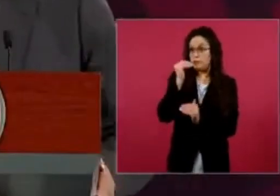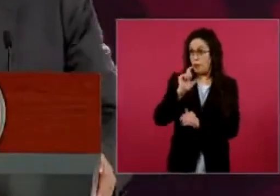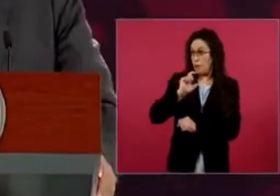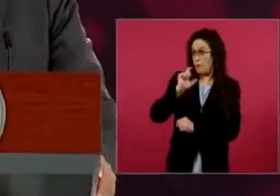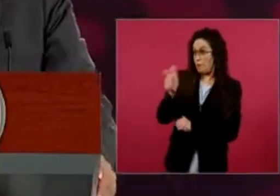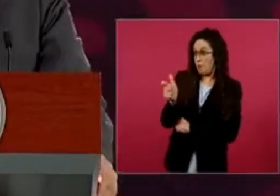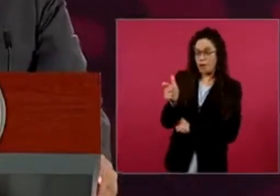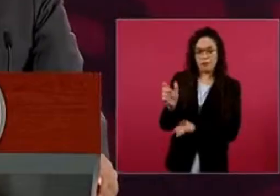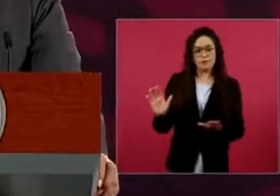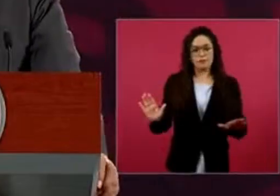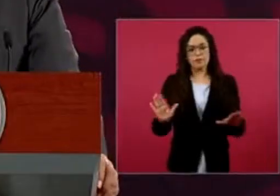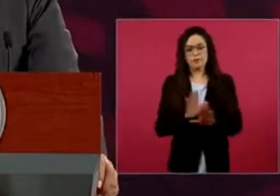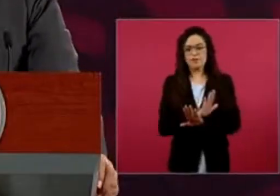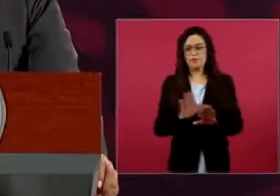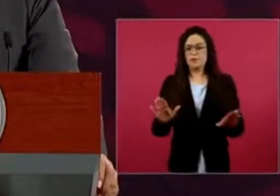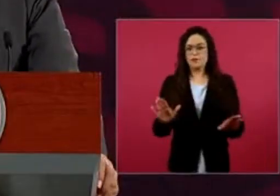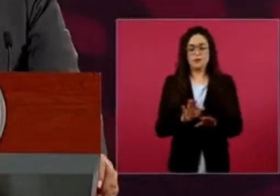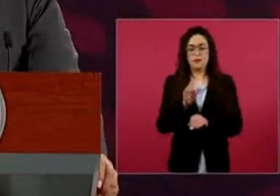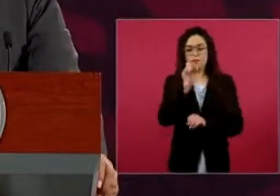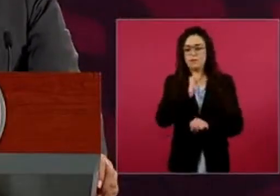porque